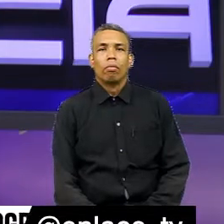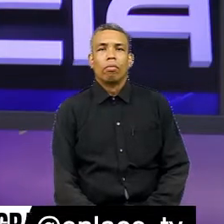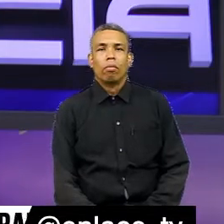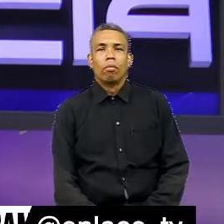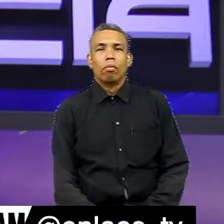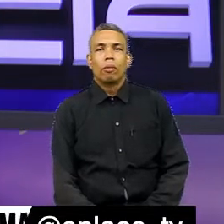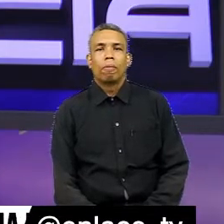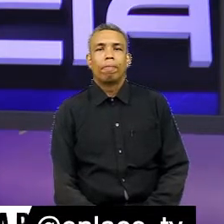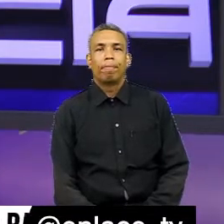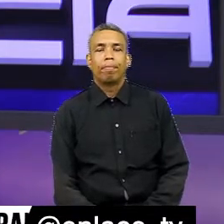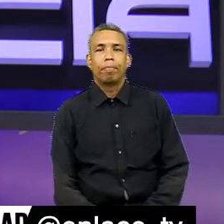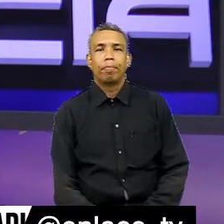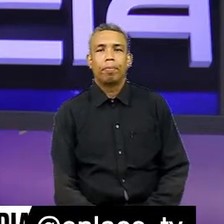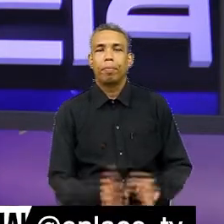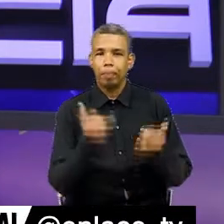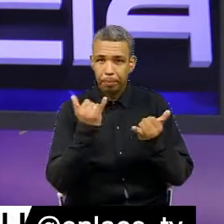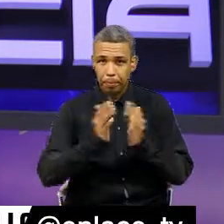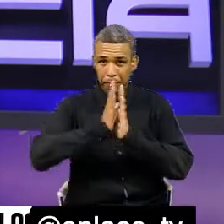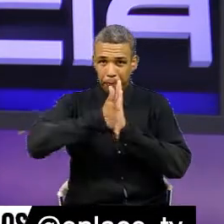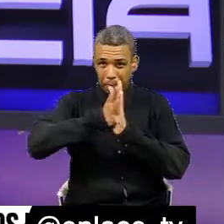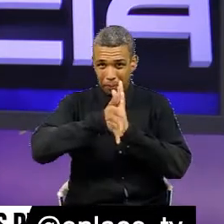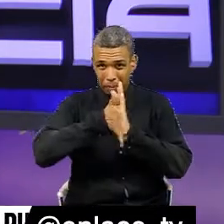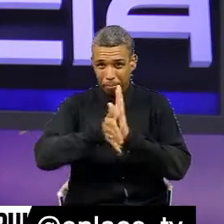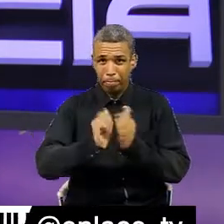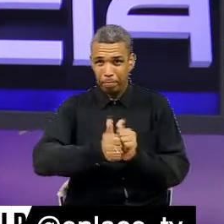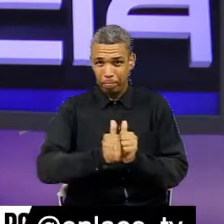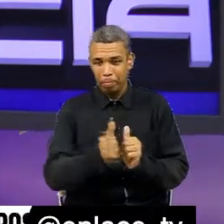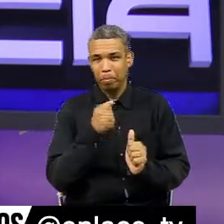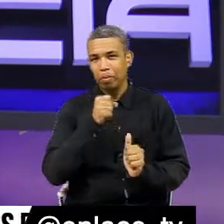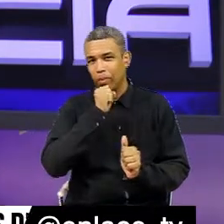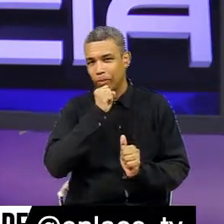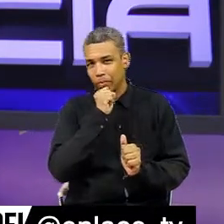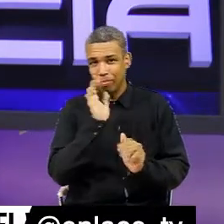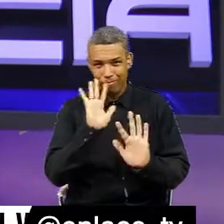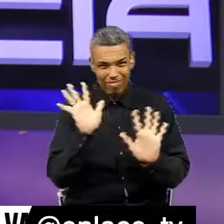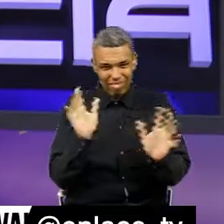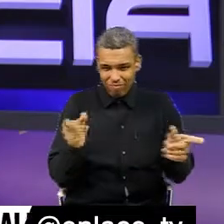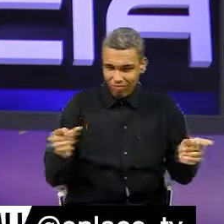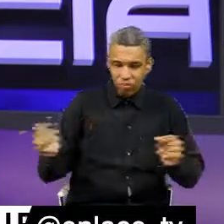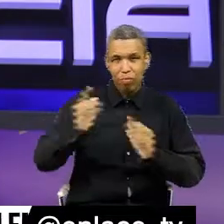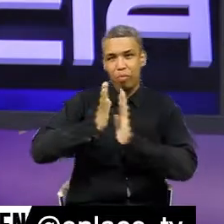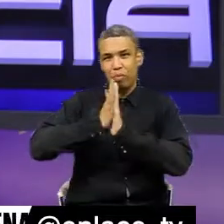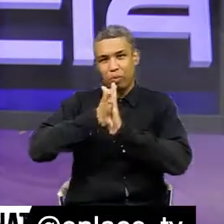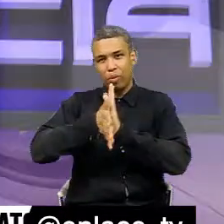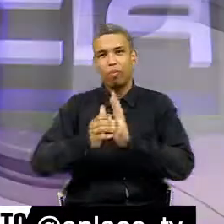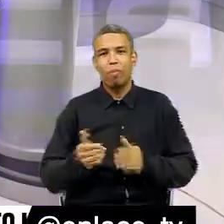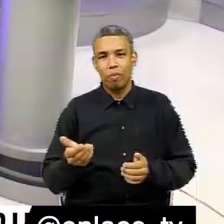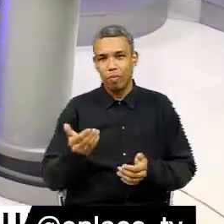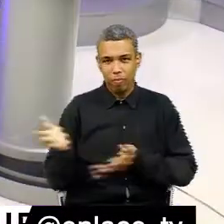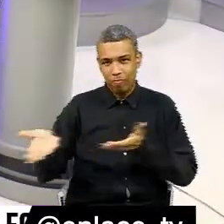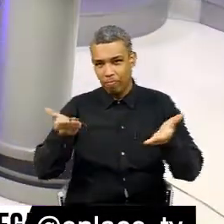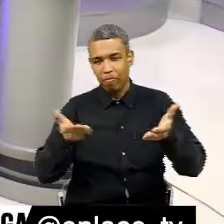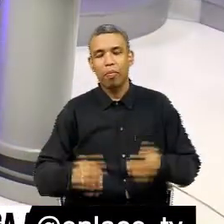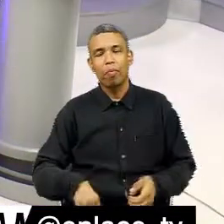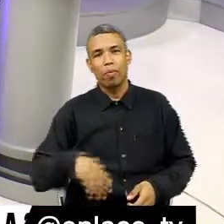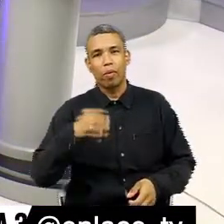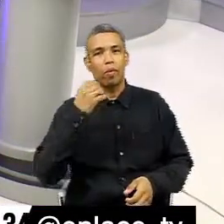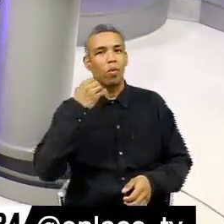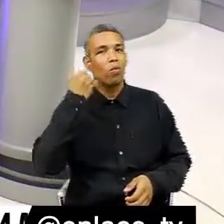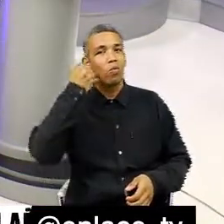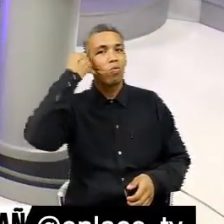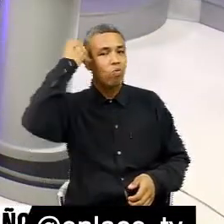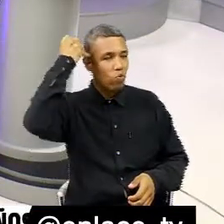Llegó el momento de darle paso a la información deportiva con Luis Alfonso El Pocho Molina. Pocho, ¿está listo usted para entregarnos los detalles? Buenas tardes. Hola, Yanny, ¿qué tal? Saludo